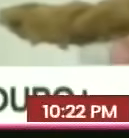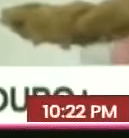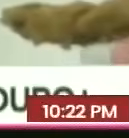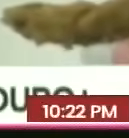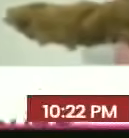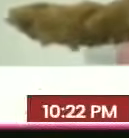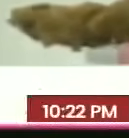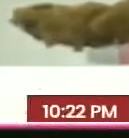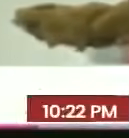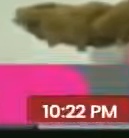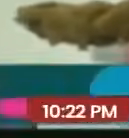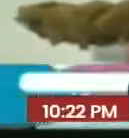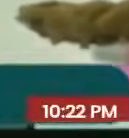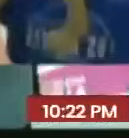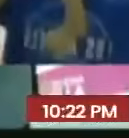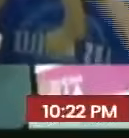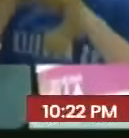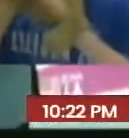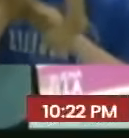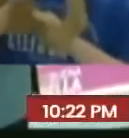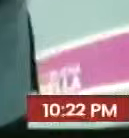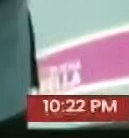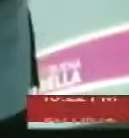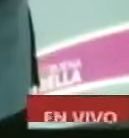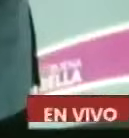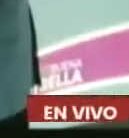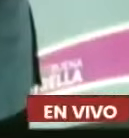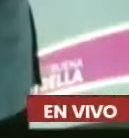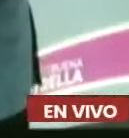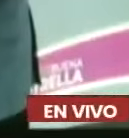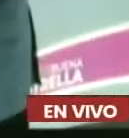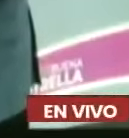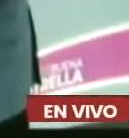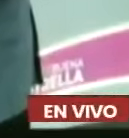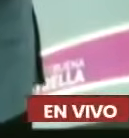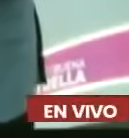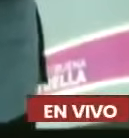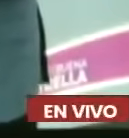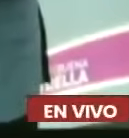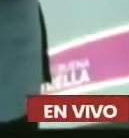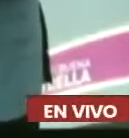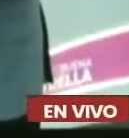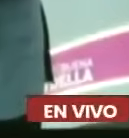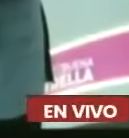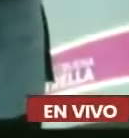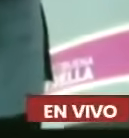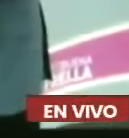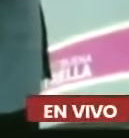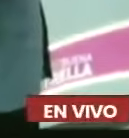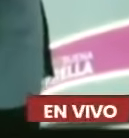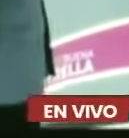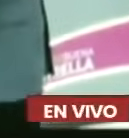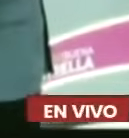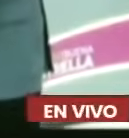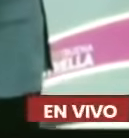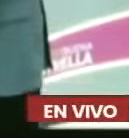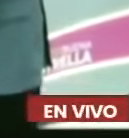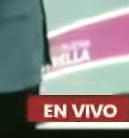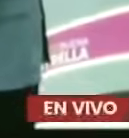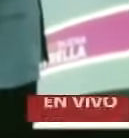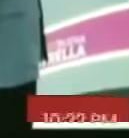3 horas, Héctor, Cilia, en 3 horas, Josué, niño